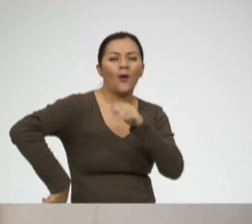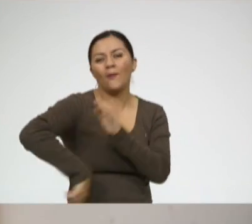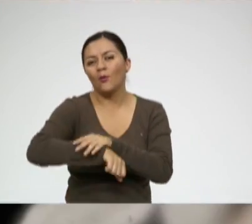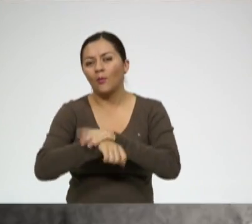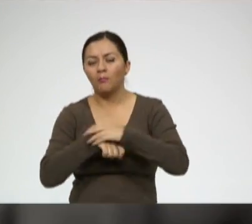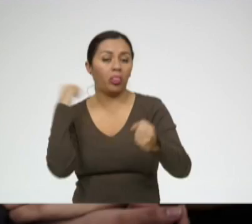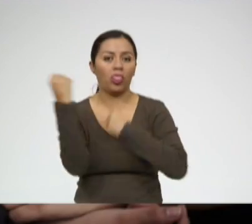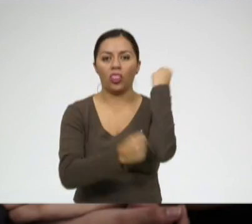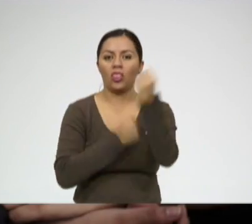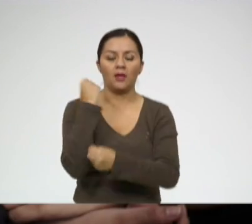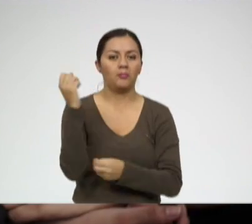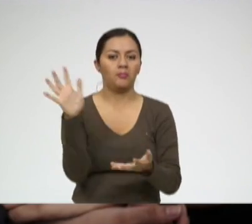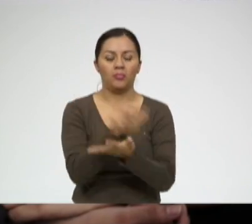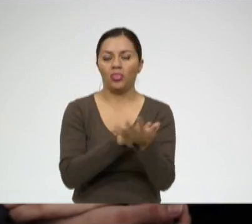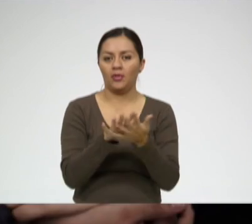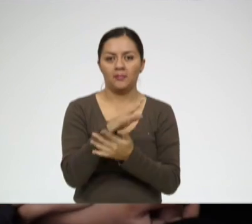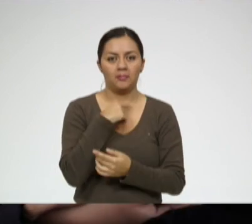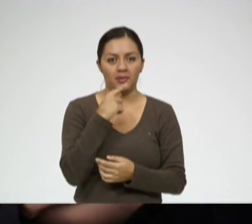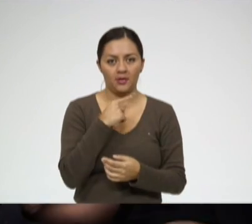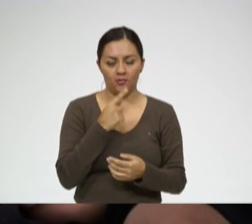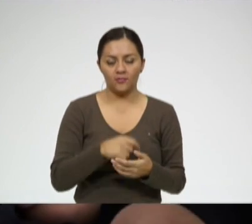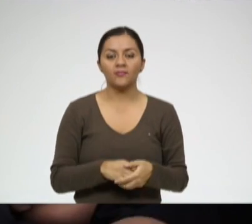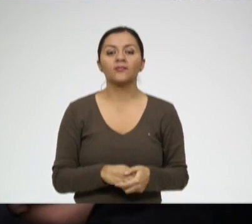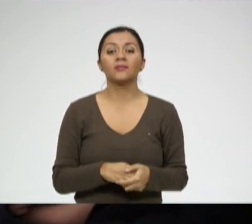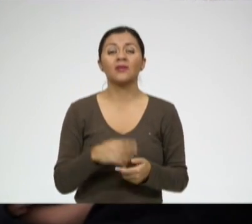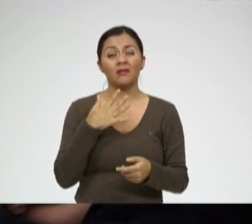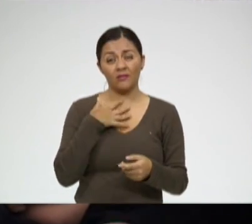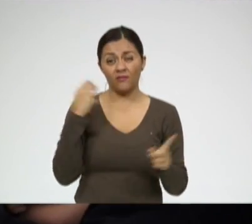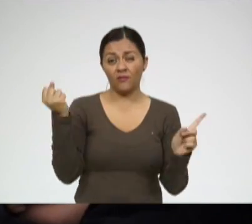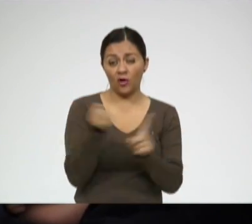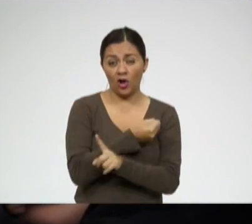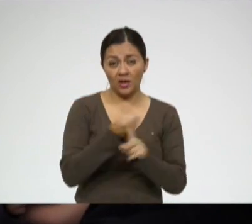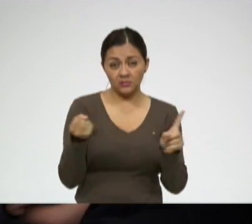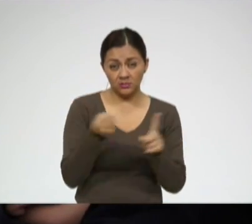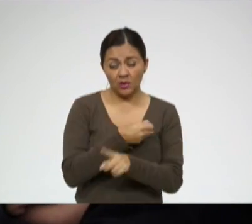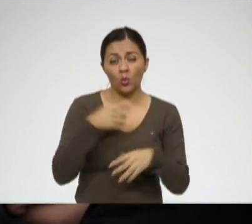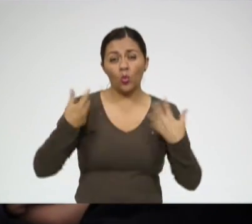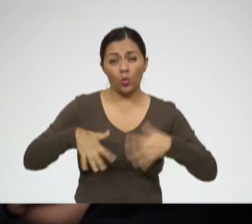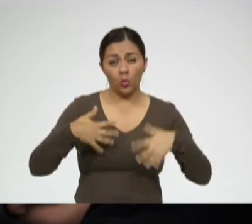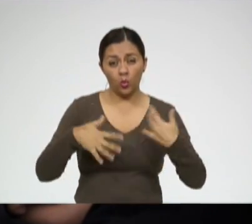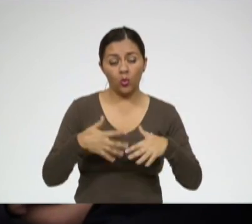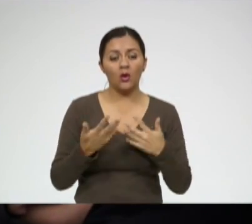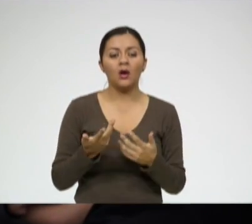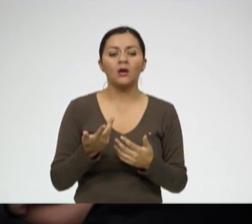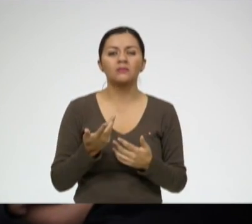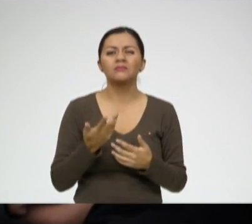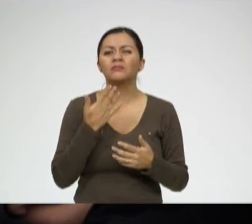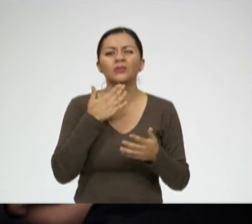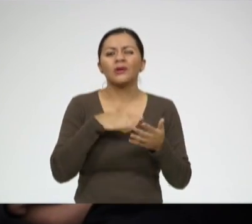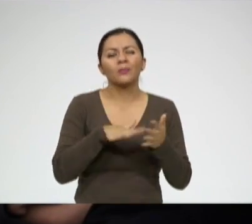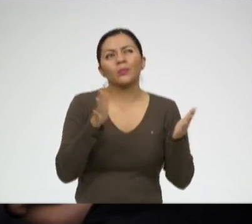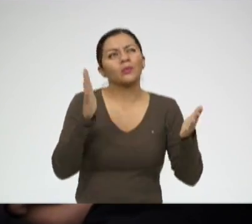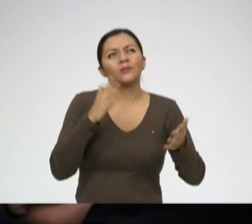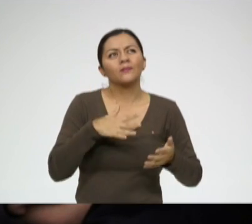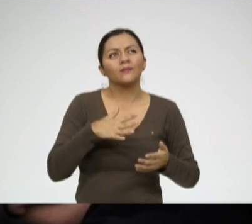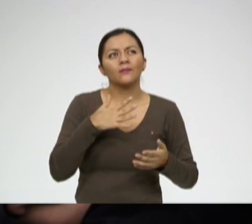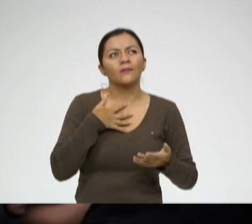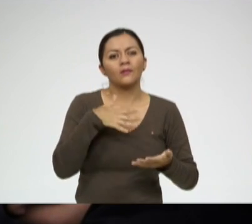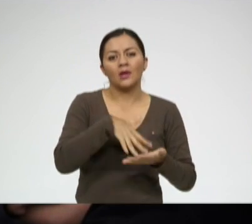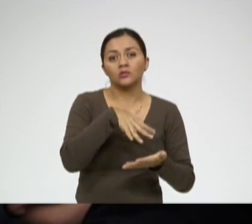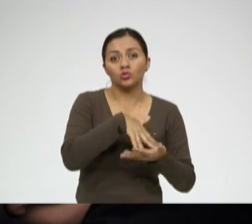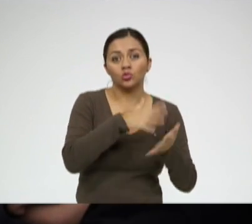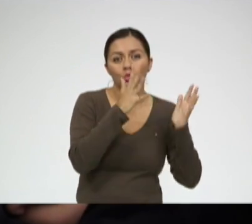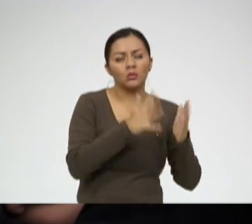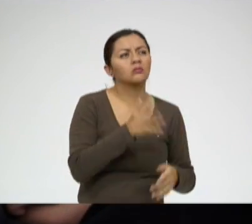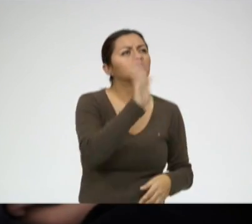puñete. Tanto es la violencia que a veces acuden los estudiantes a las autoridades